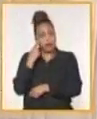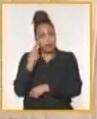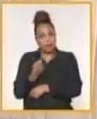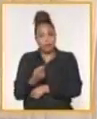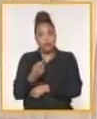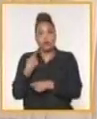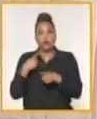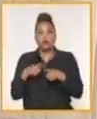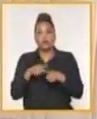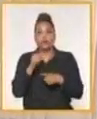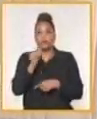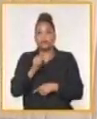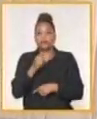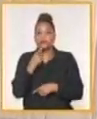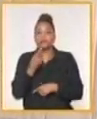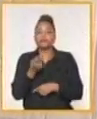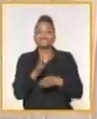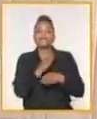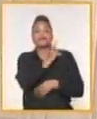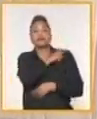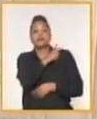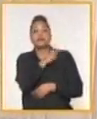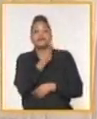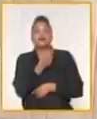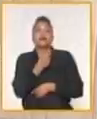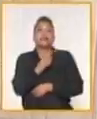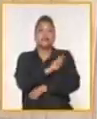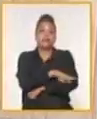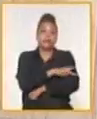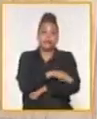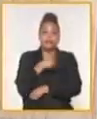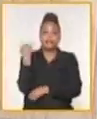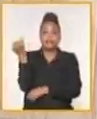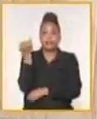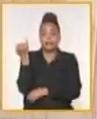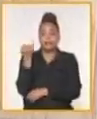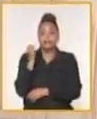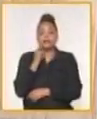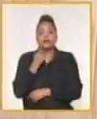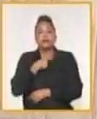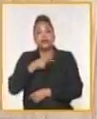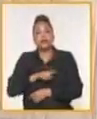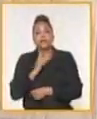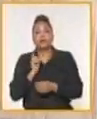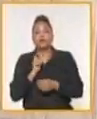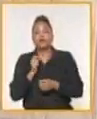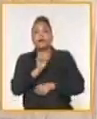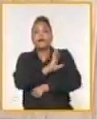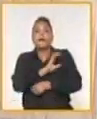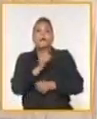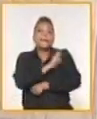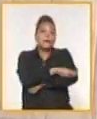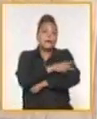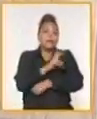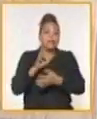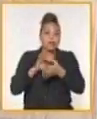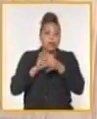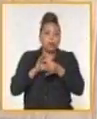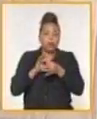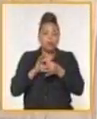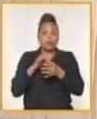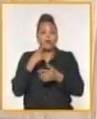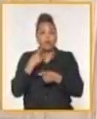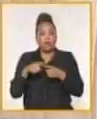actores regionales e internacionales. Los países del Golfo, a través del Consejo de Cooperación